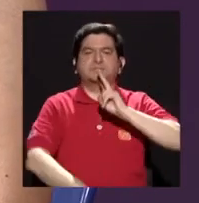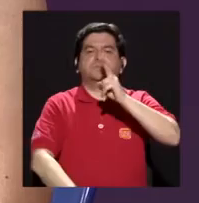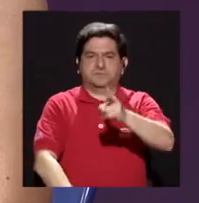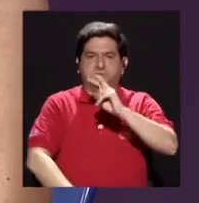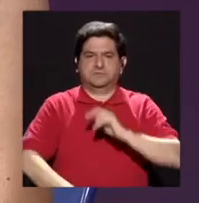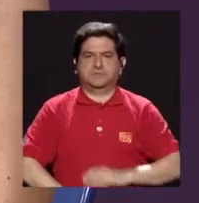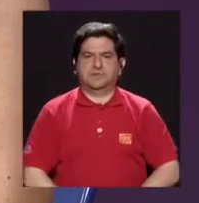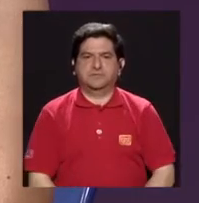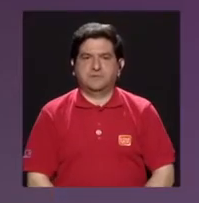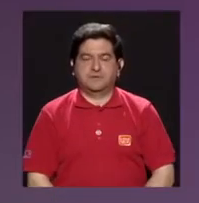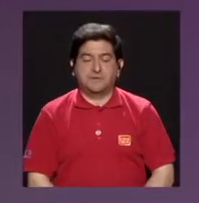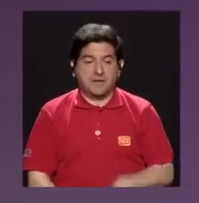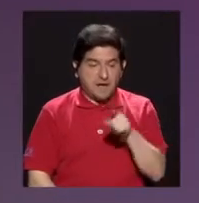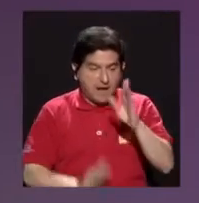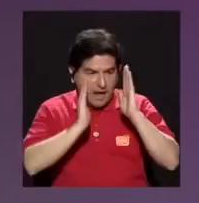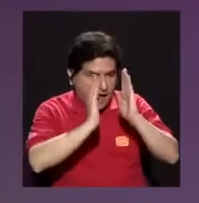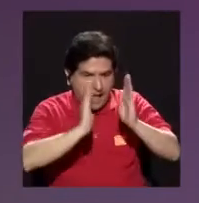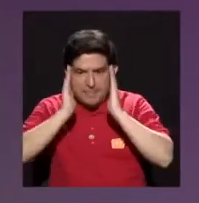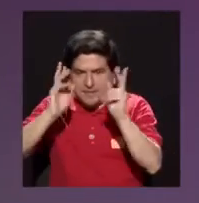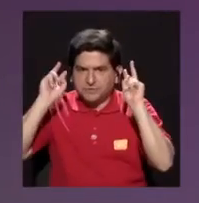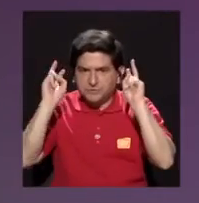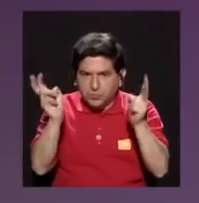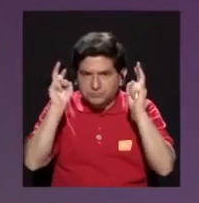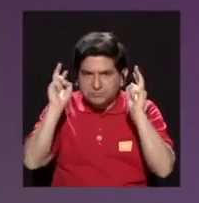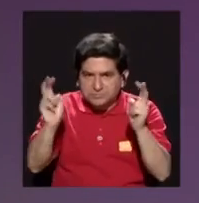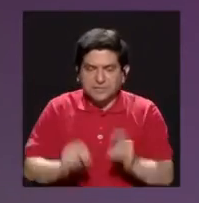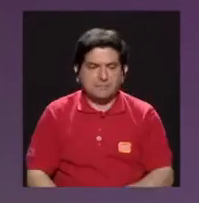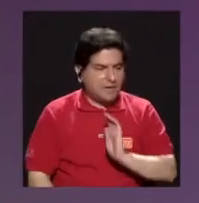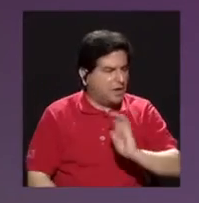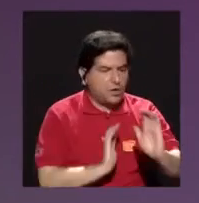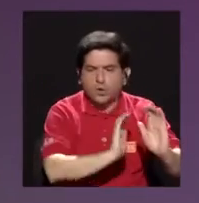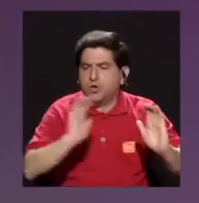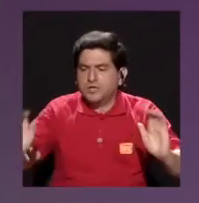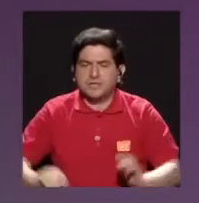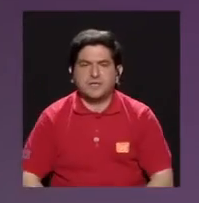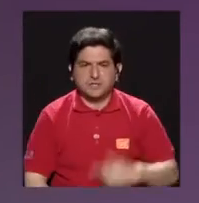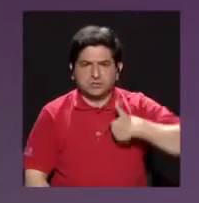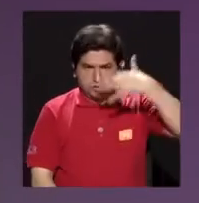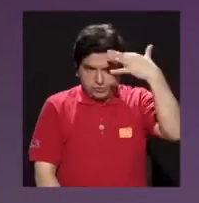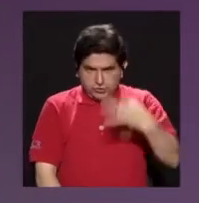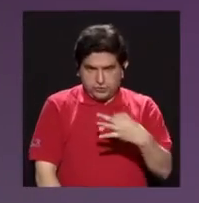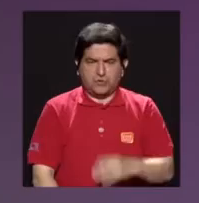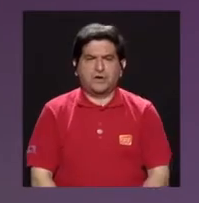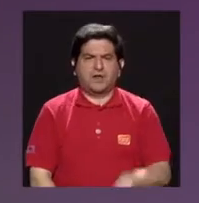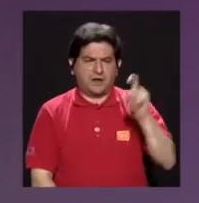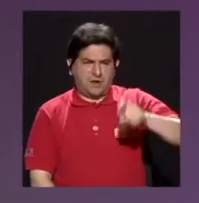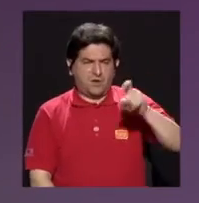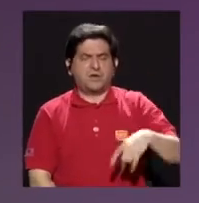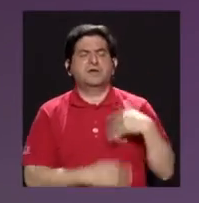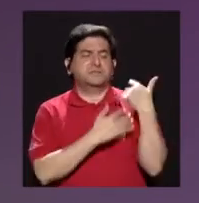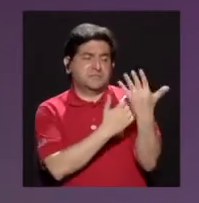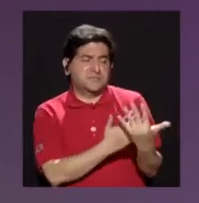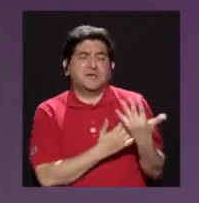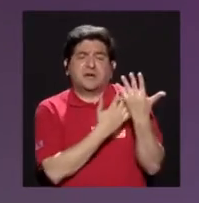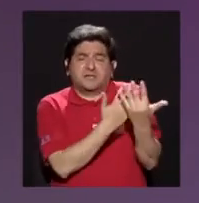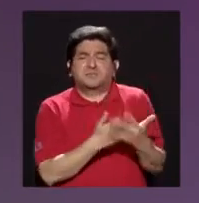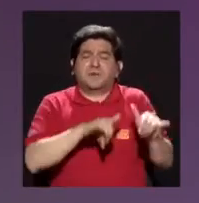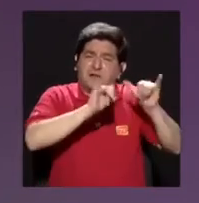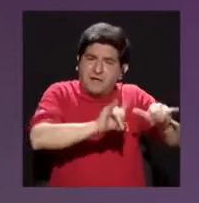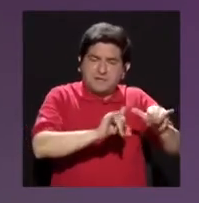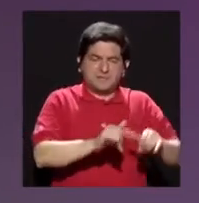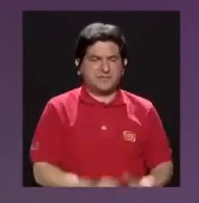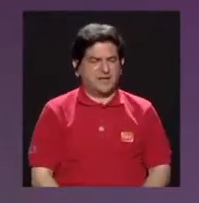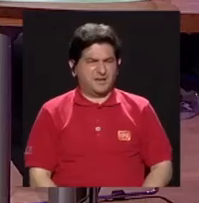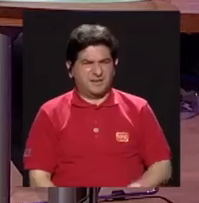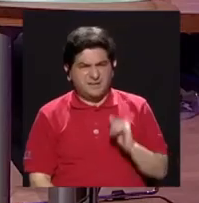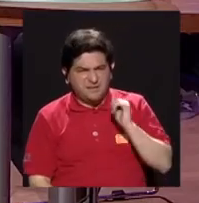realmente aborden esta temática con nuestra niñez, que es lo que yo creo que en lo que tenemos que tener esperanza. Me extraña después